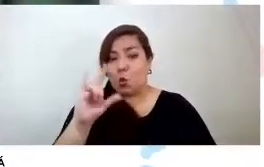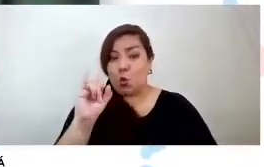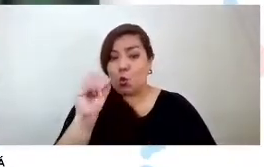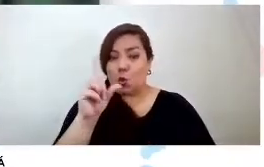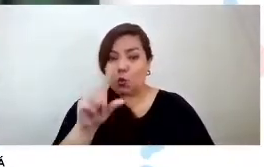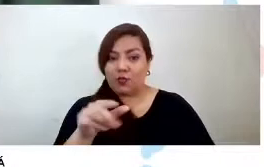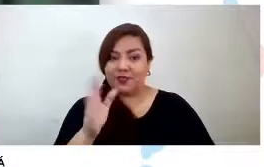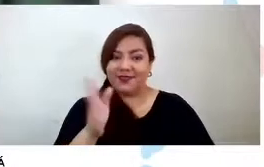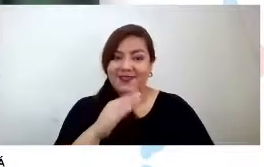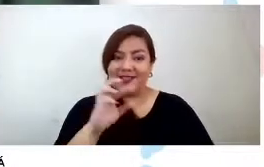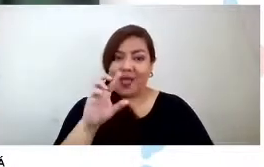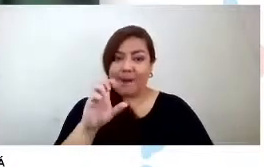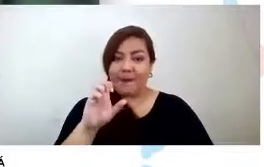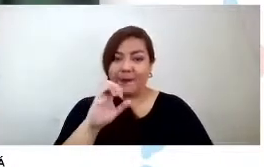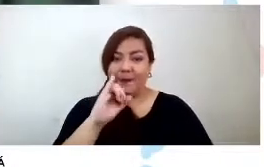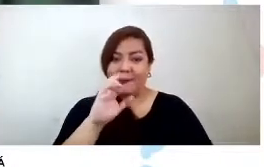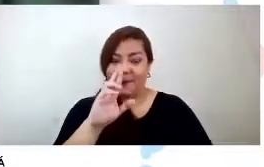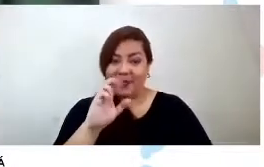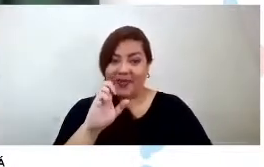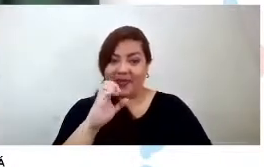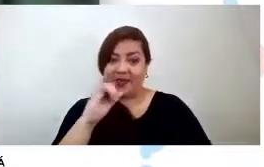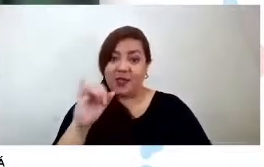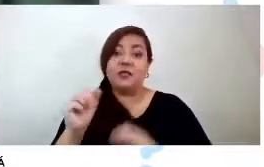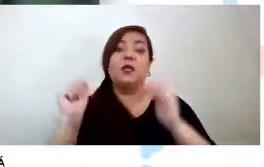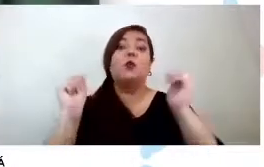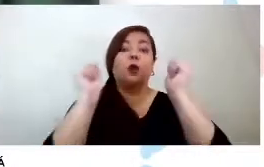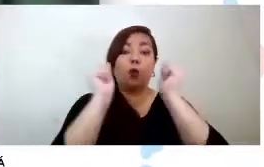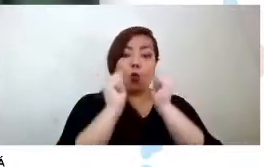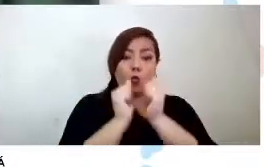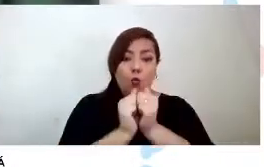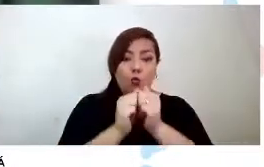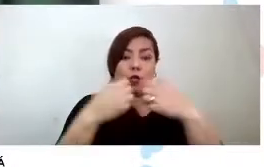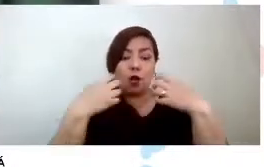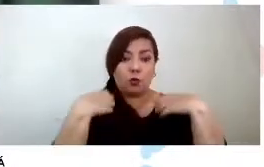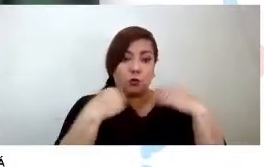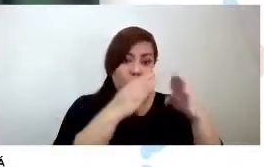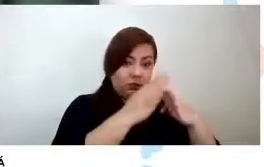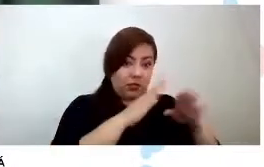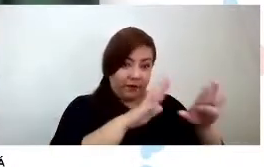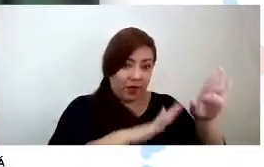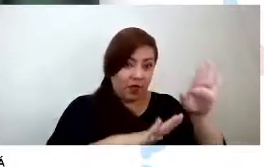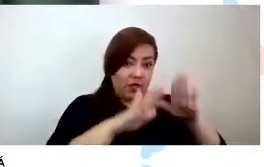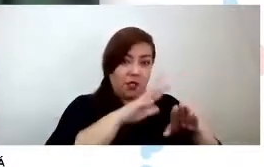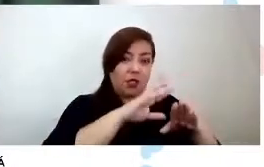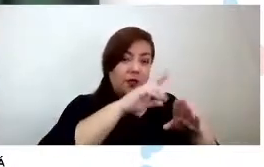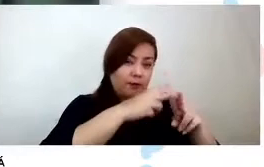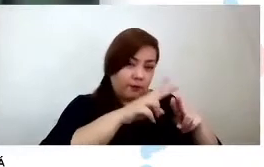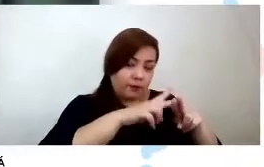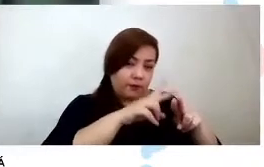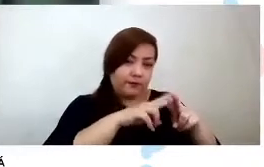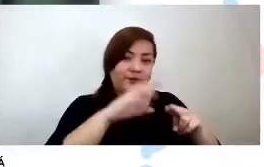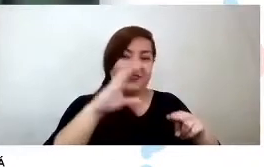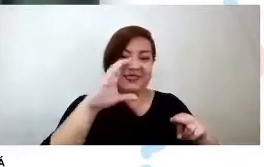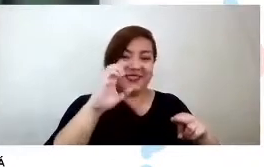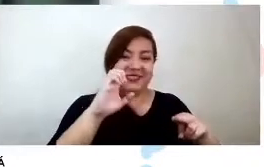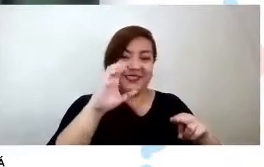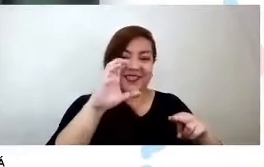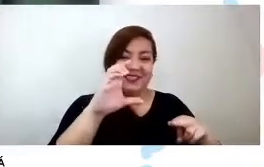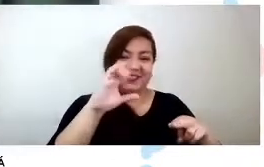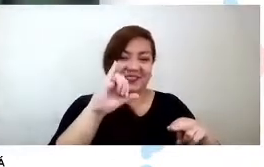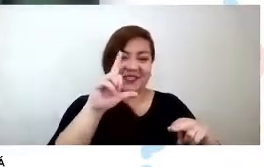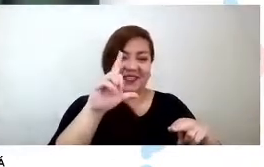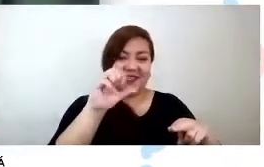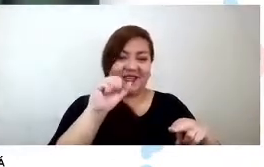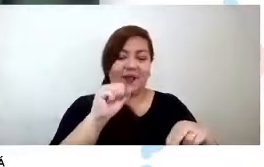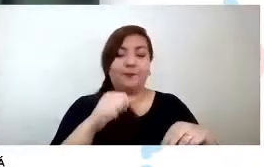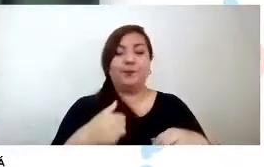encuentra junto a la conservadora y encargada del Departamento de Conservación y Restauración, Cecilia Sandoval.